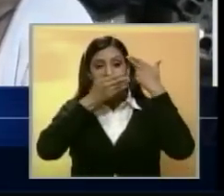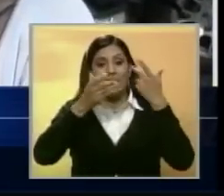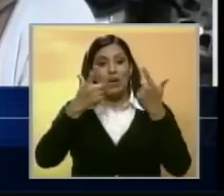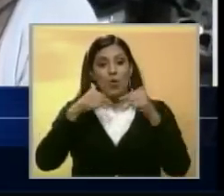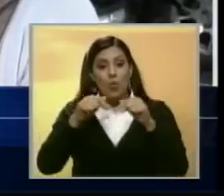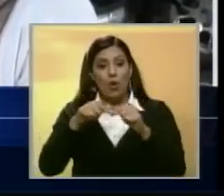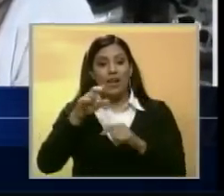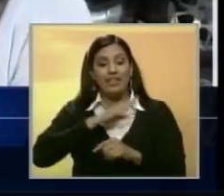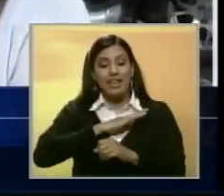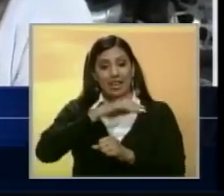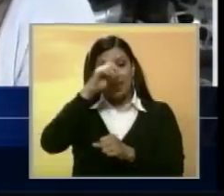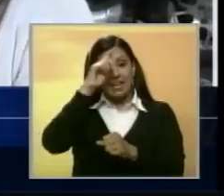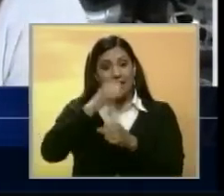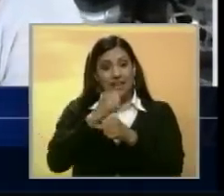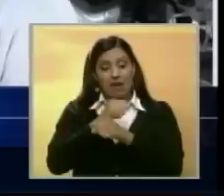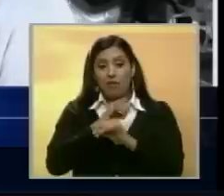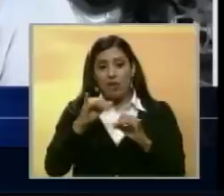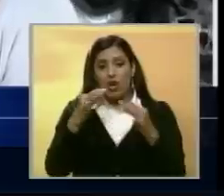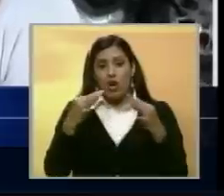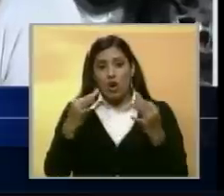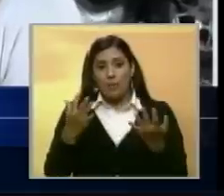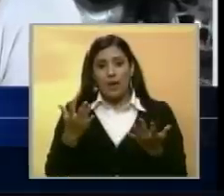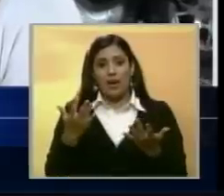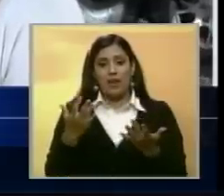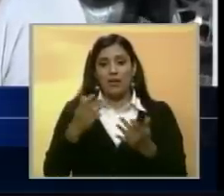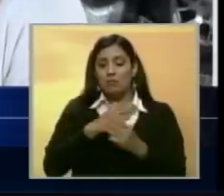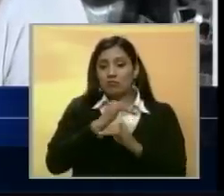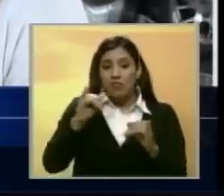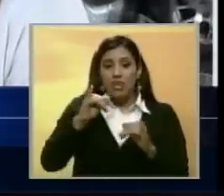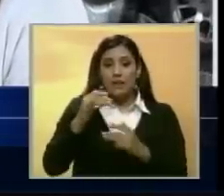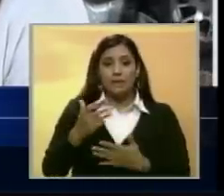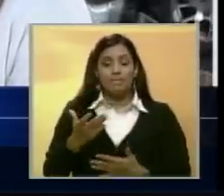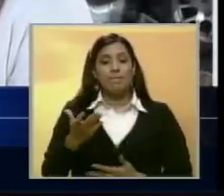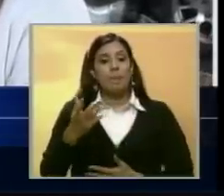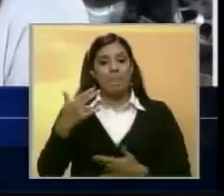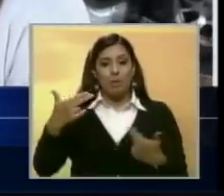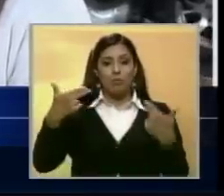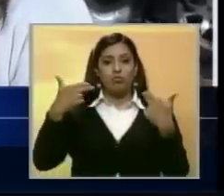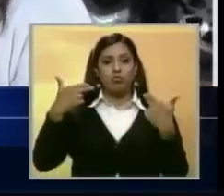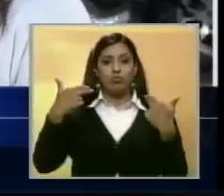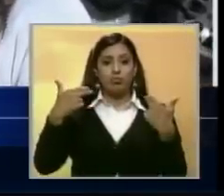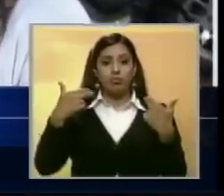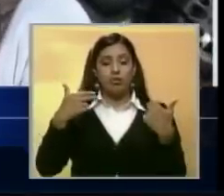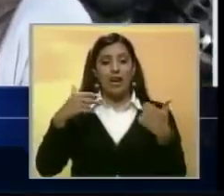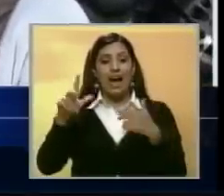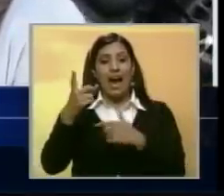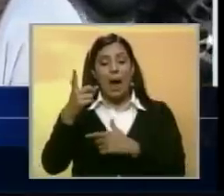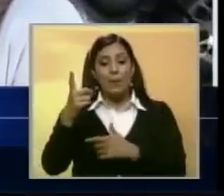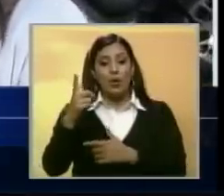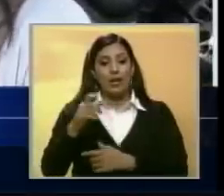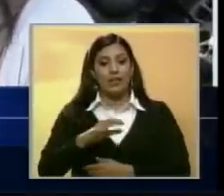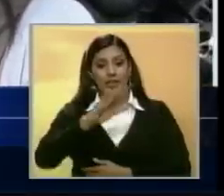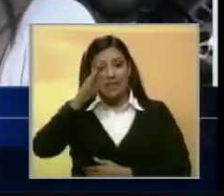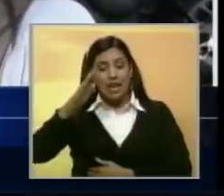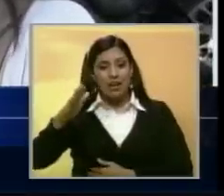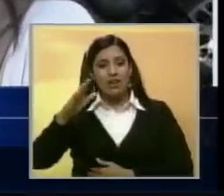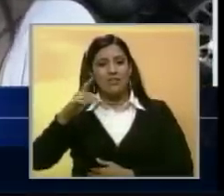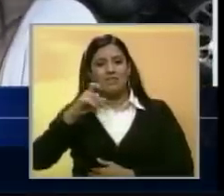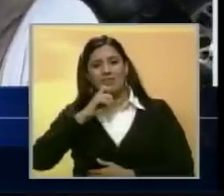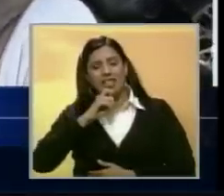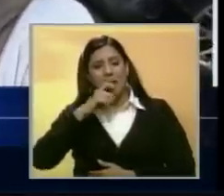Miguel, venía él de su trabajo, como normalmente. Lo interceptaron en una camioneta pick-up,